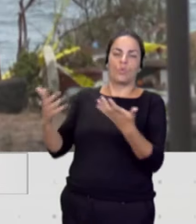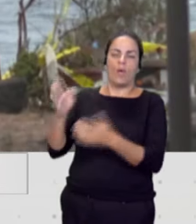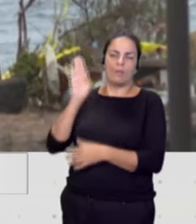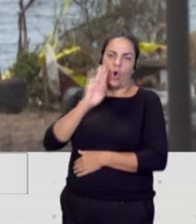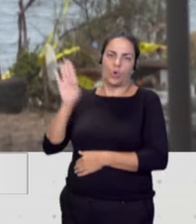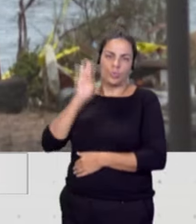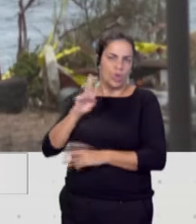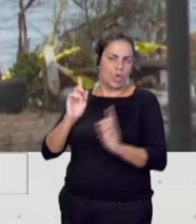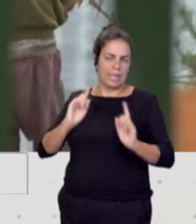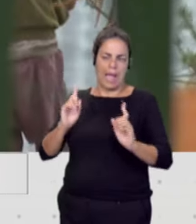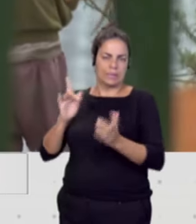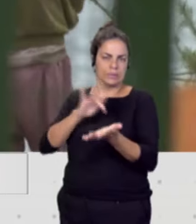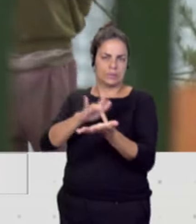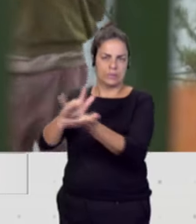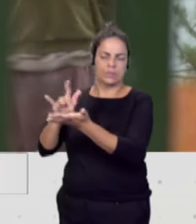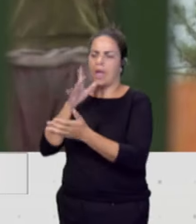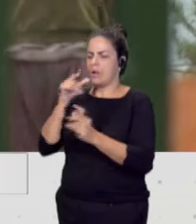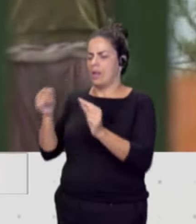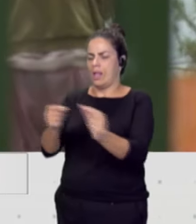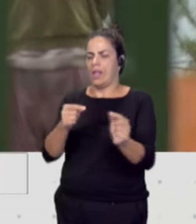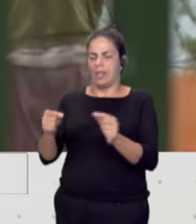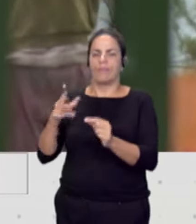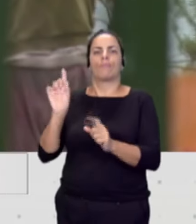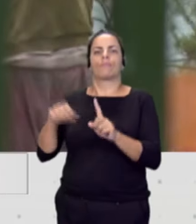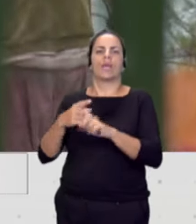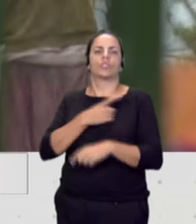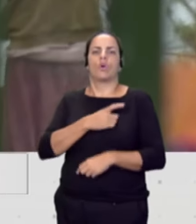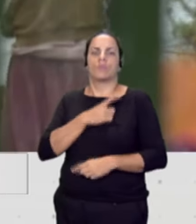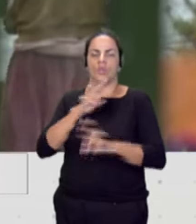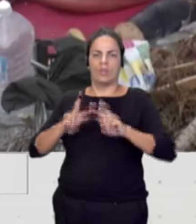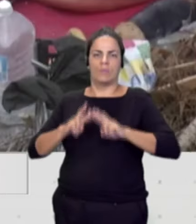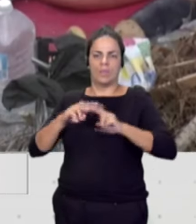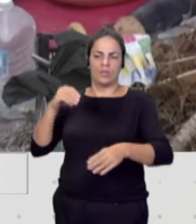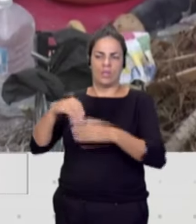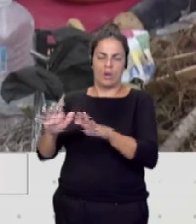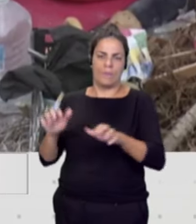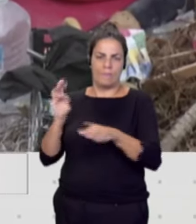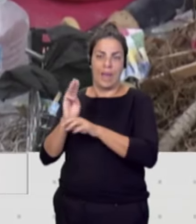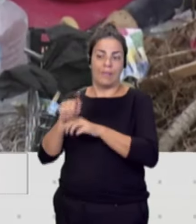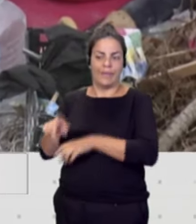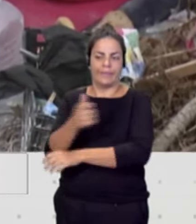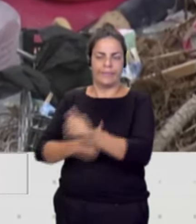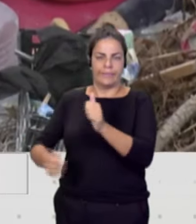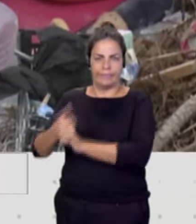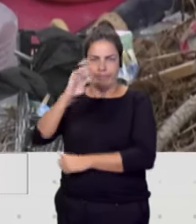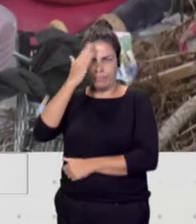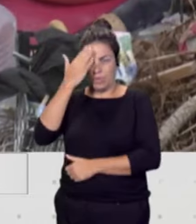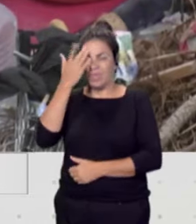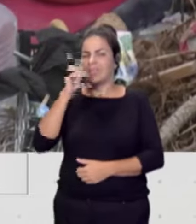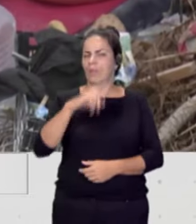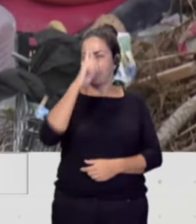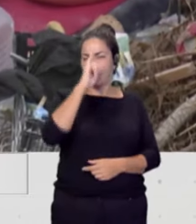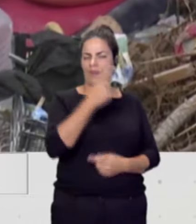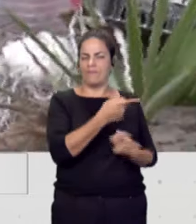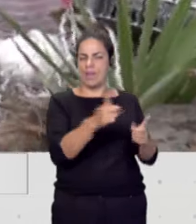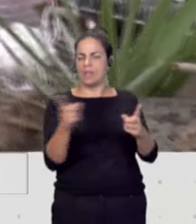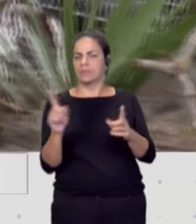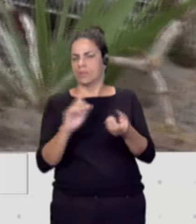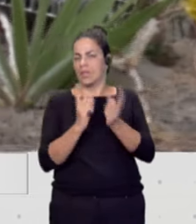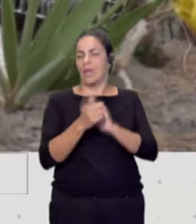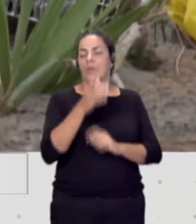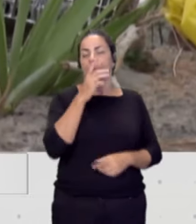algunas comisiones de investigaciones en el Parlamento. Y desde luego hay perfiles que van cambiando. Hay un dato, el 13,8% de los trabajadores